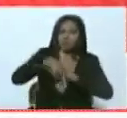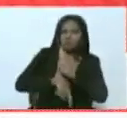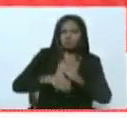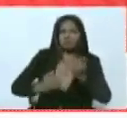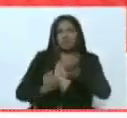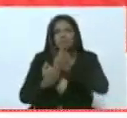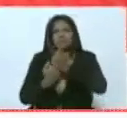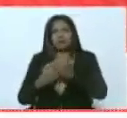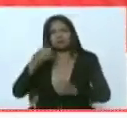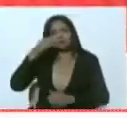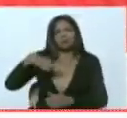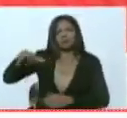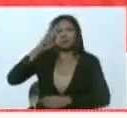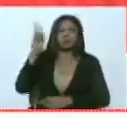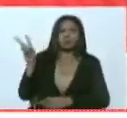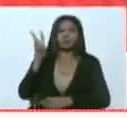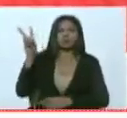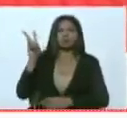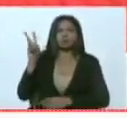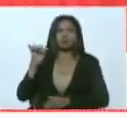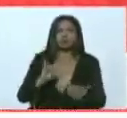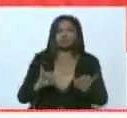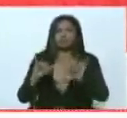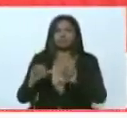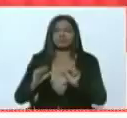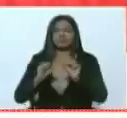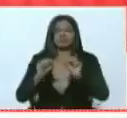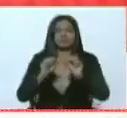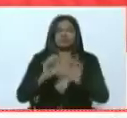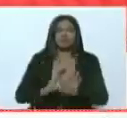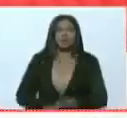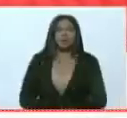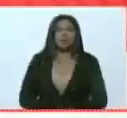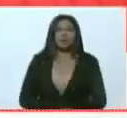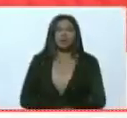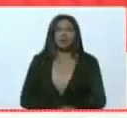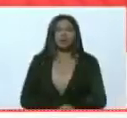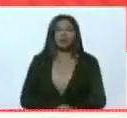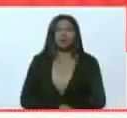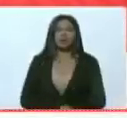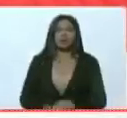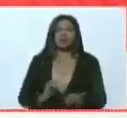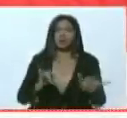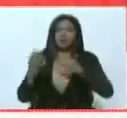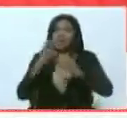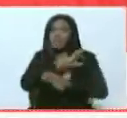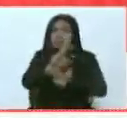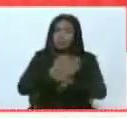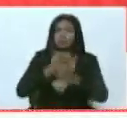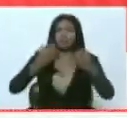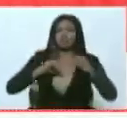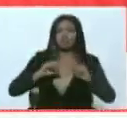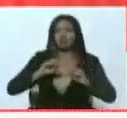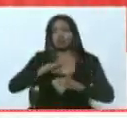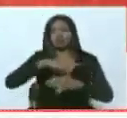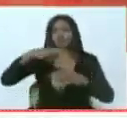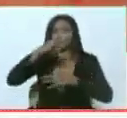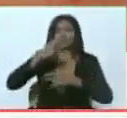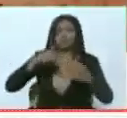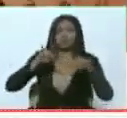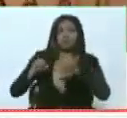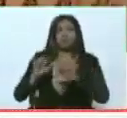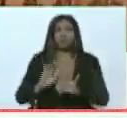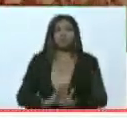bases del pueblo venezolano, y así se mantiene con la fuerza, la energía y el espíritu indomable